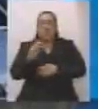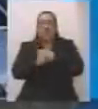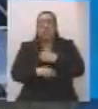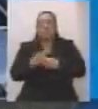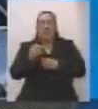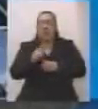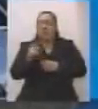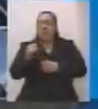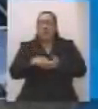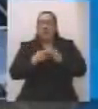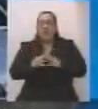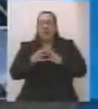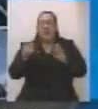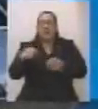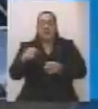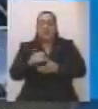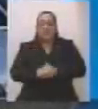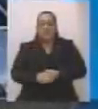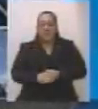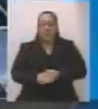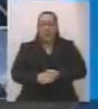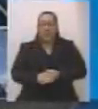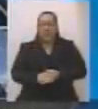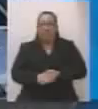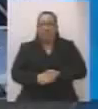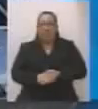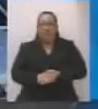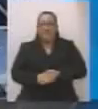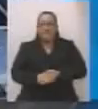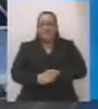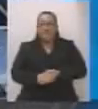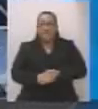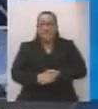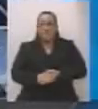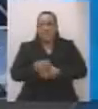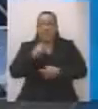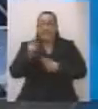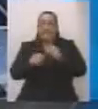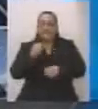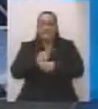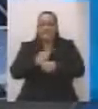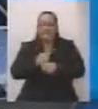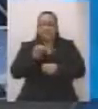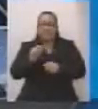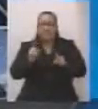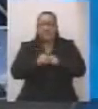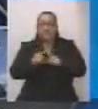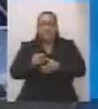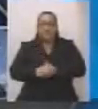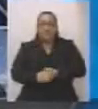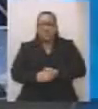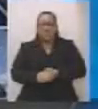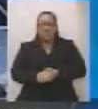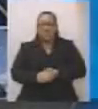haber gran necesidad del software, no va a haber gran necesidad ni demanda para los trabajadores. Y